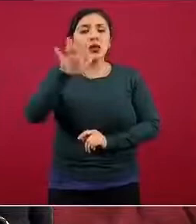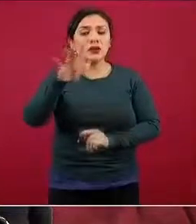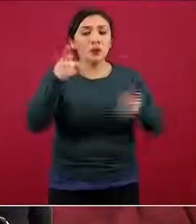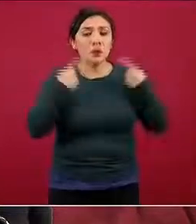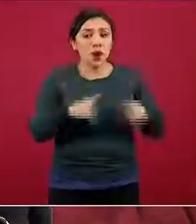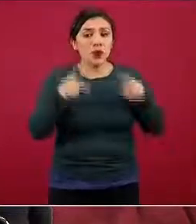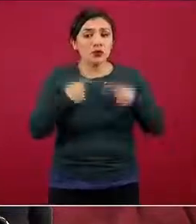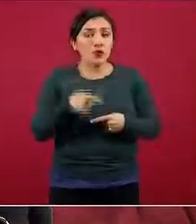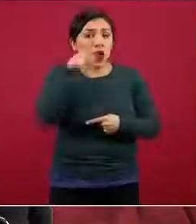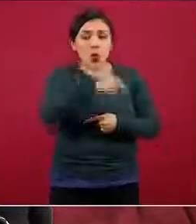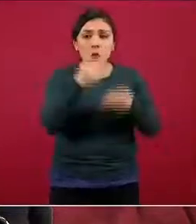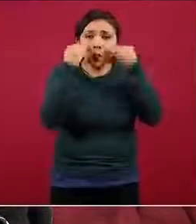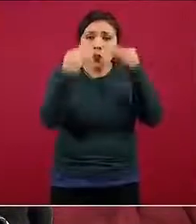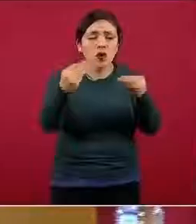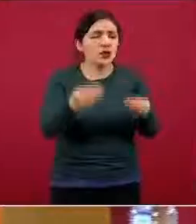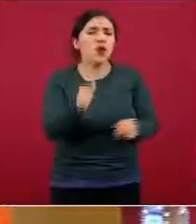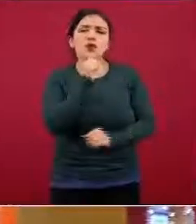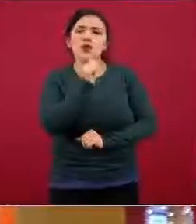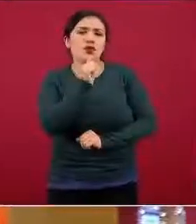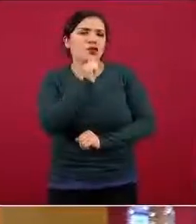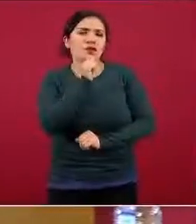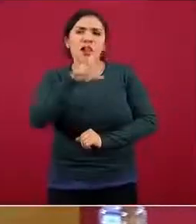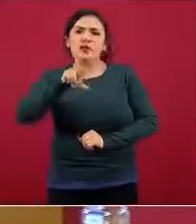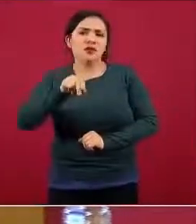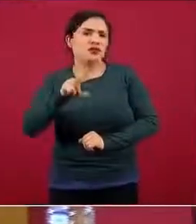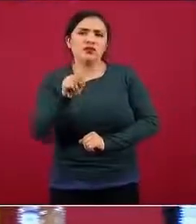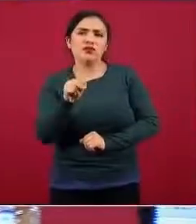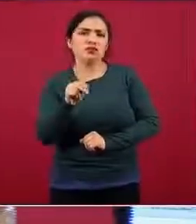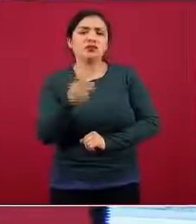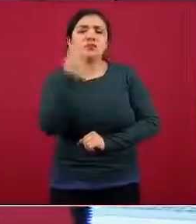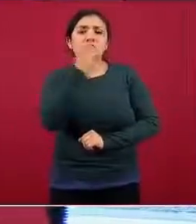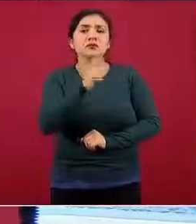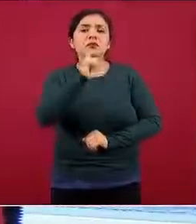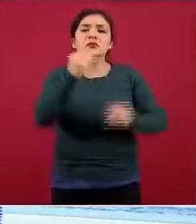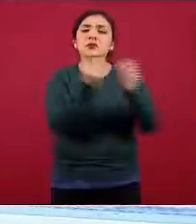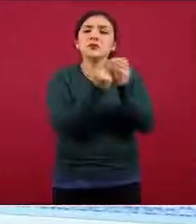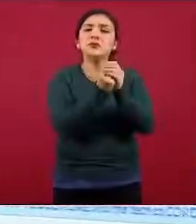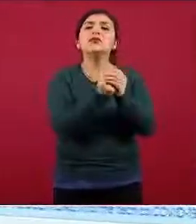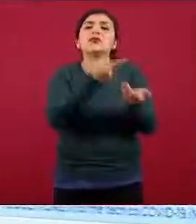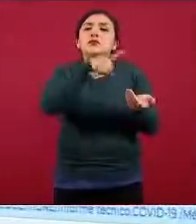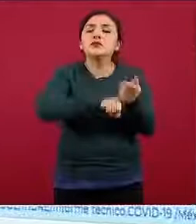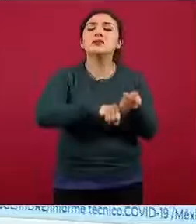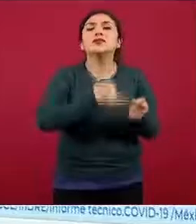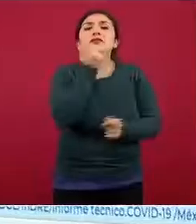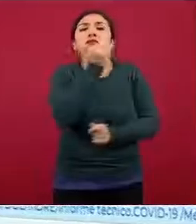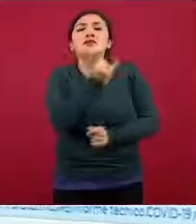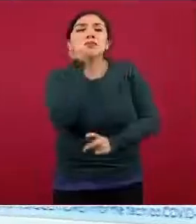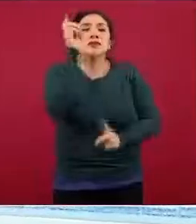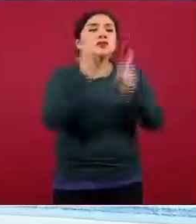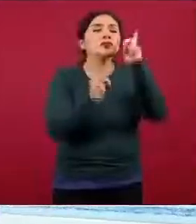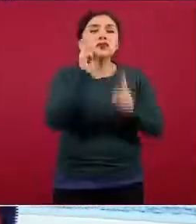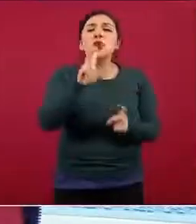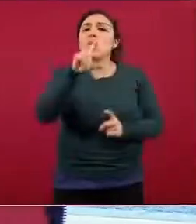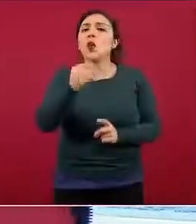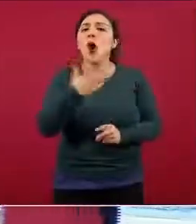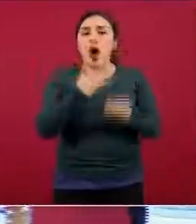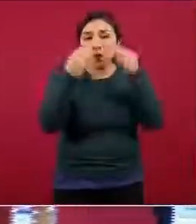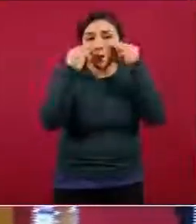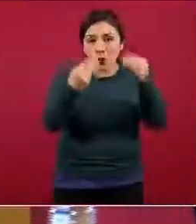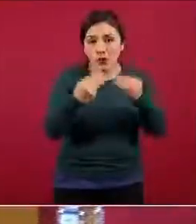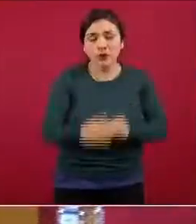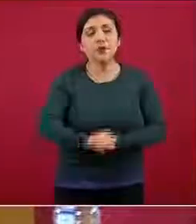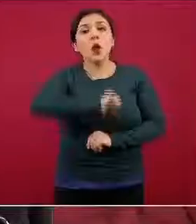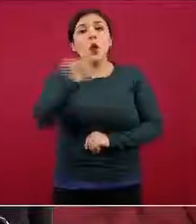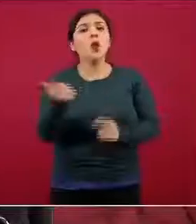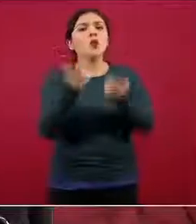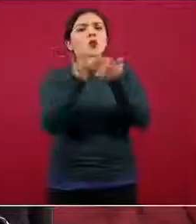218.245 que no se les tomó muestra, y son catalogados como aquellos sospechosos sin muestra. También